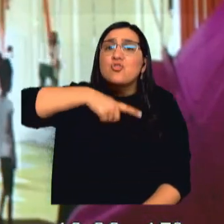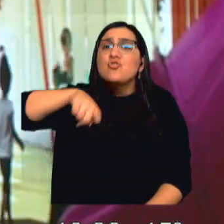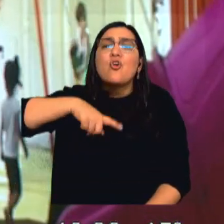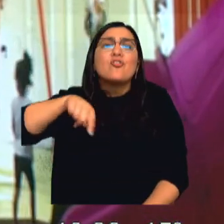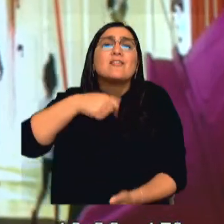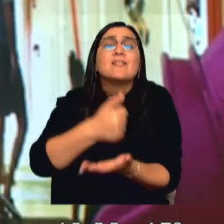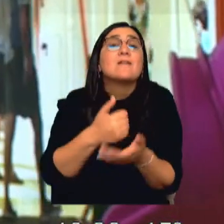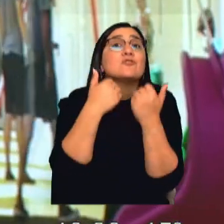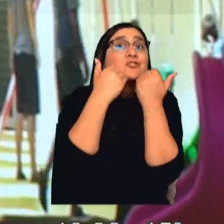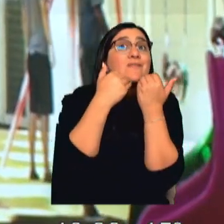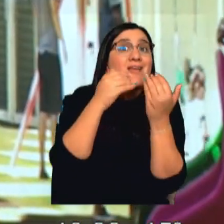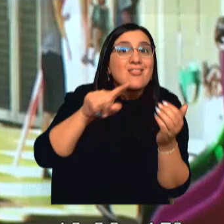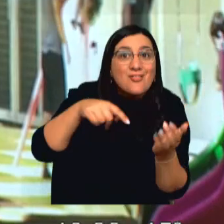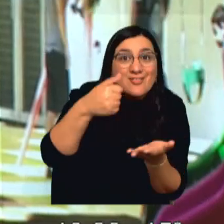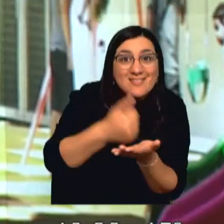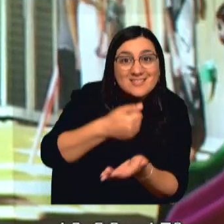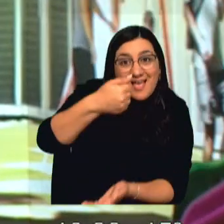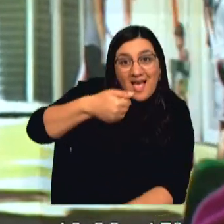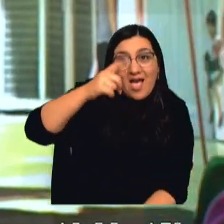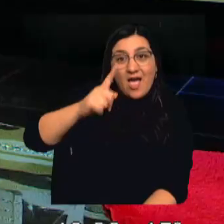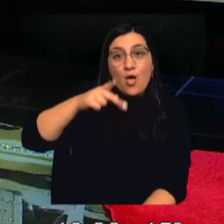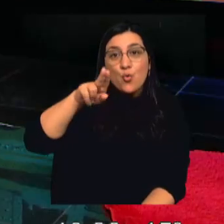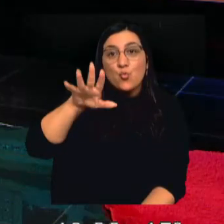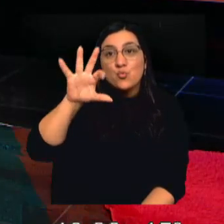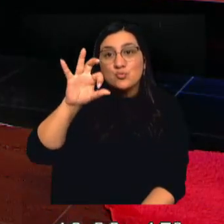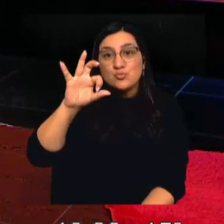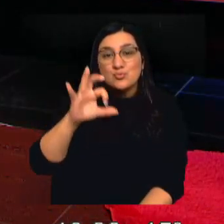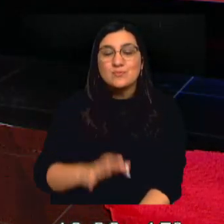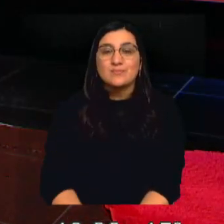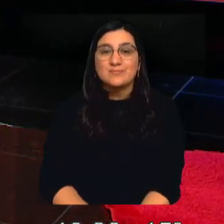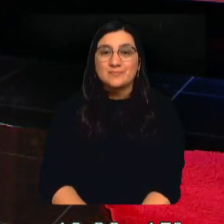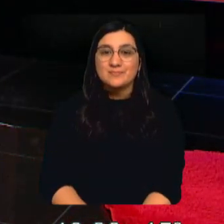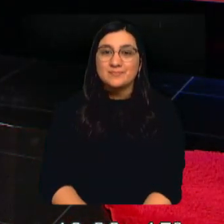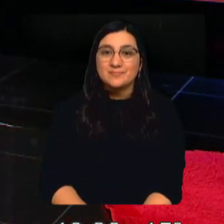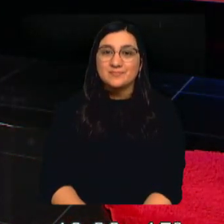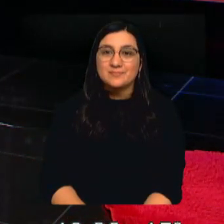anda. ¿Dónde estás, Agustina, en tu carruaje?